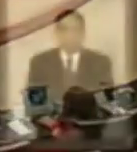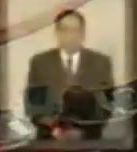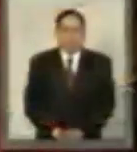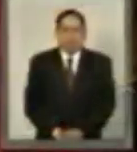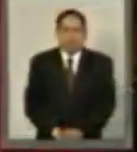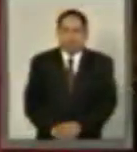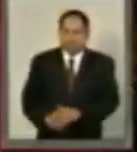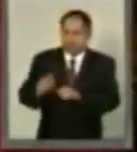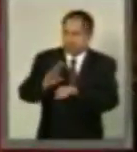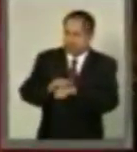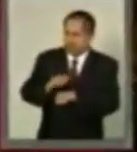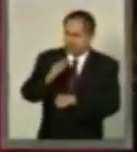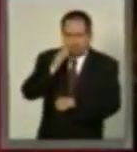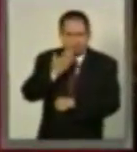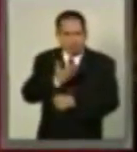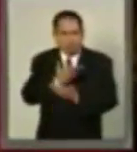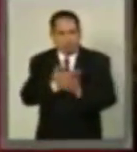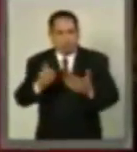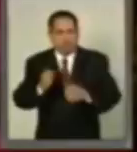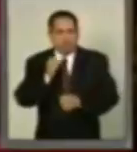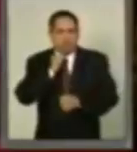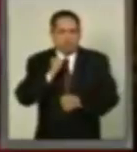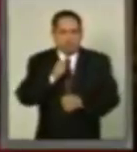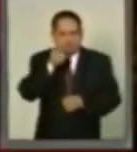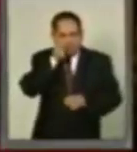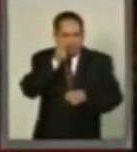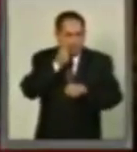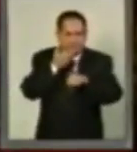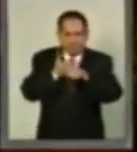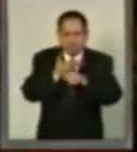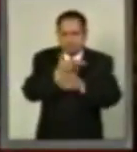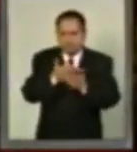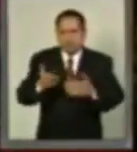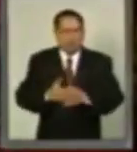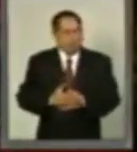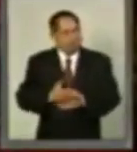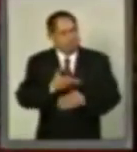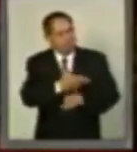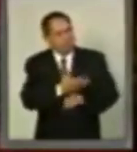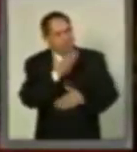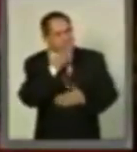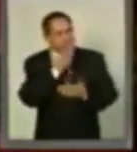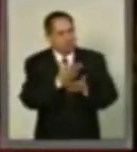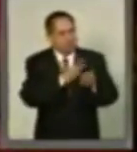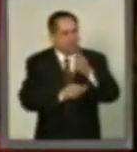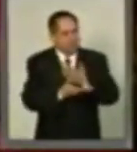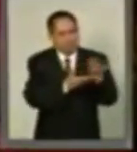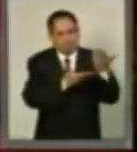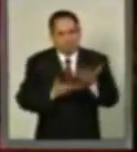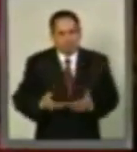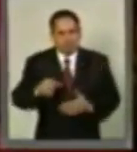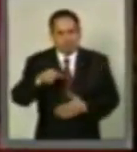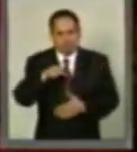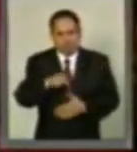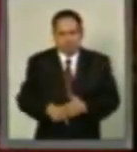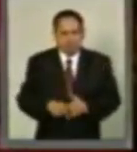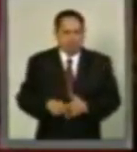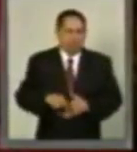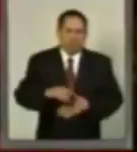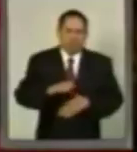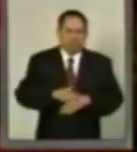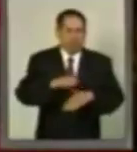República, señor secretario, sea usted bienvenido una vez más a